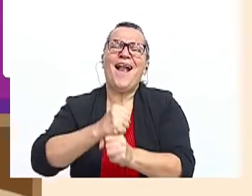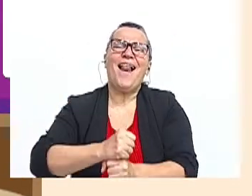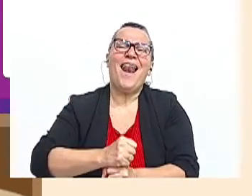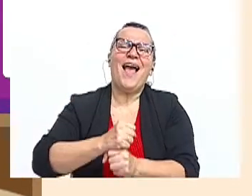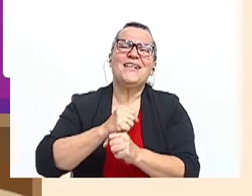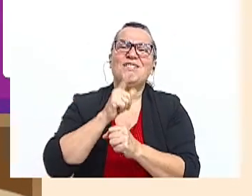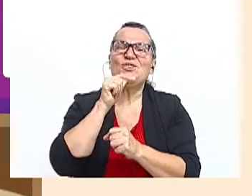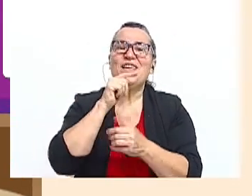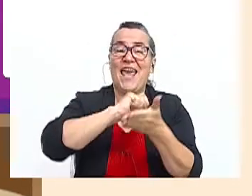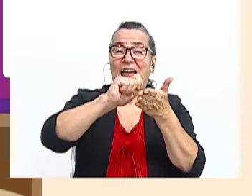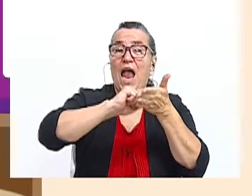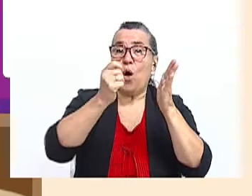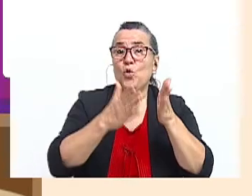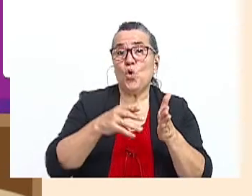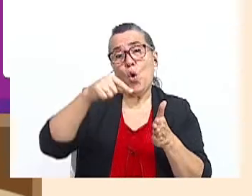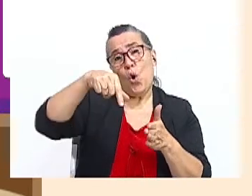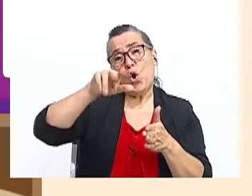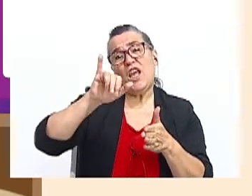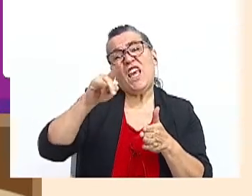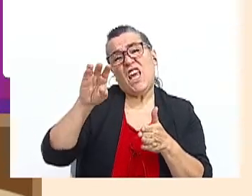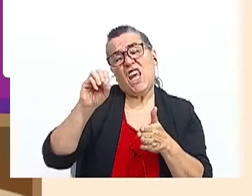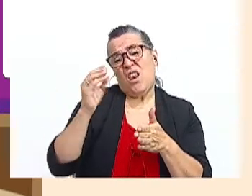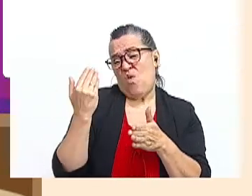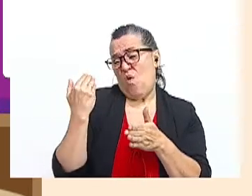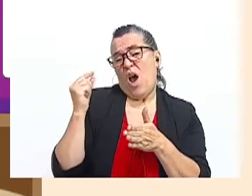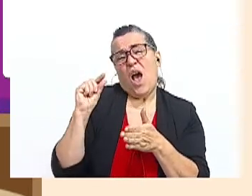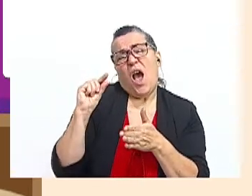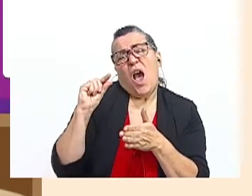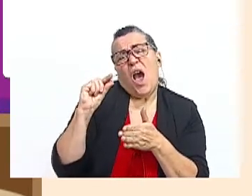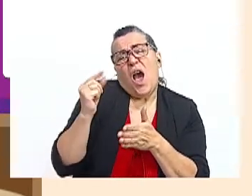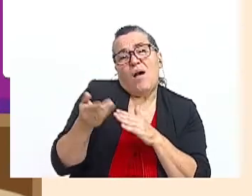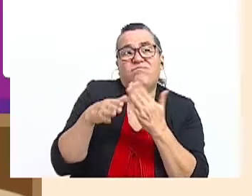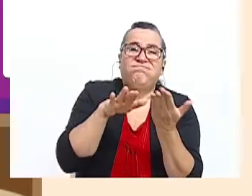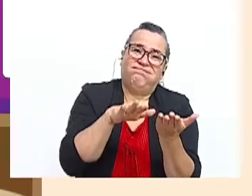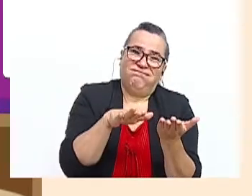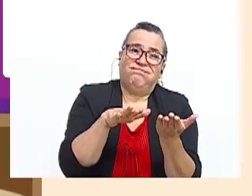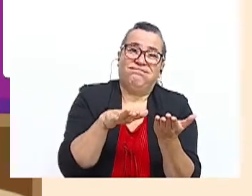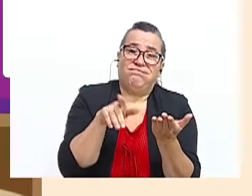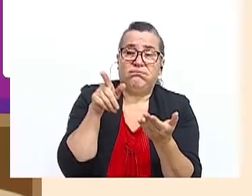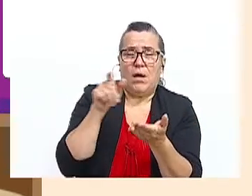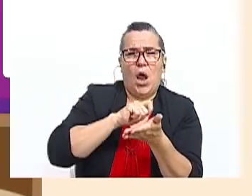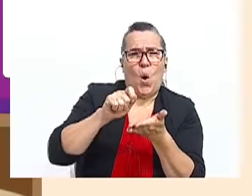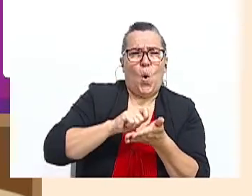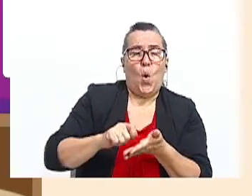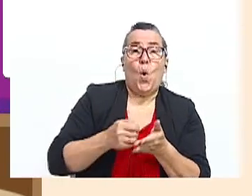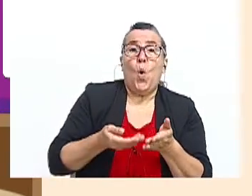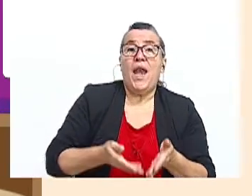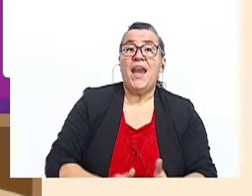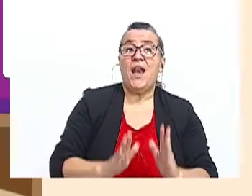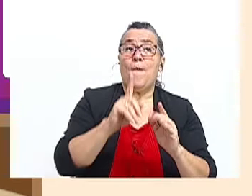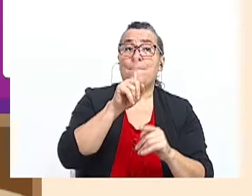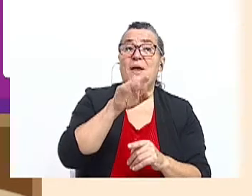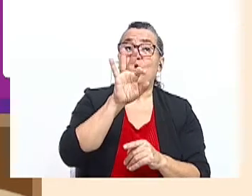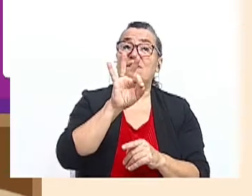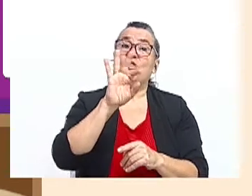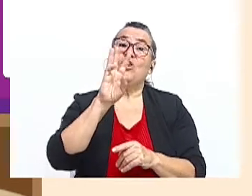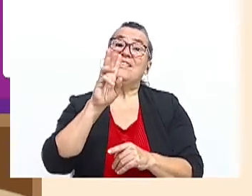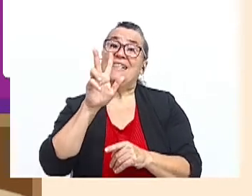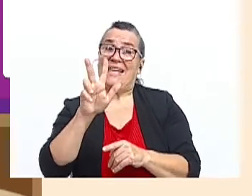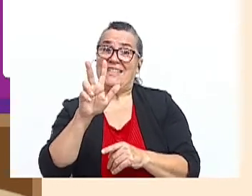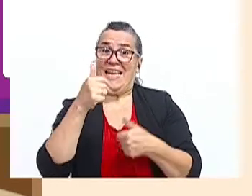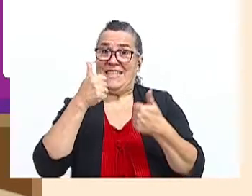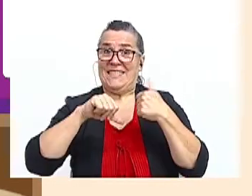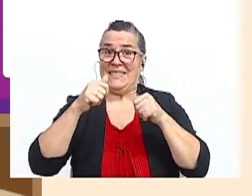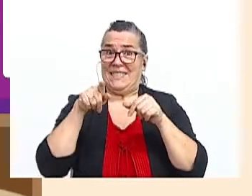de Quino, que lamentablemente falleció este año. Pero ese personaje que nació en 1963 ha continuado